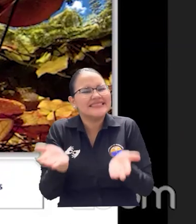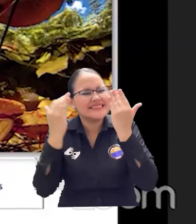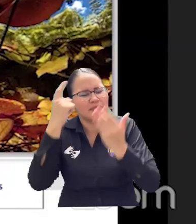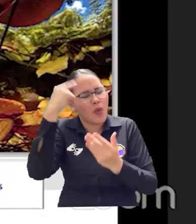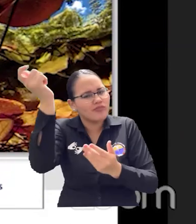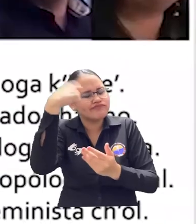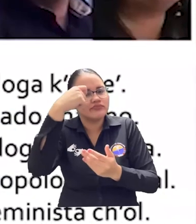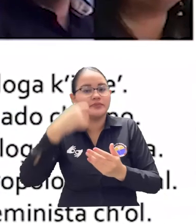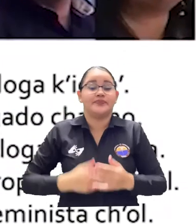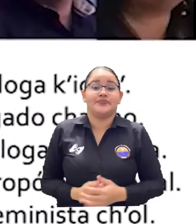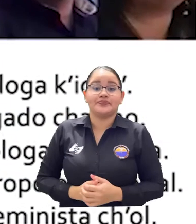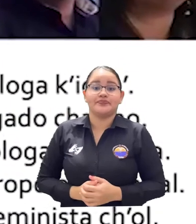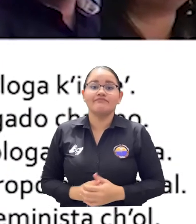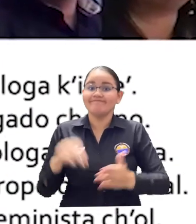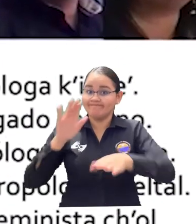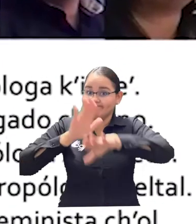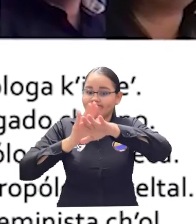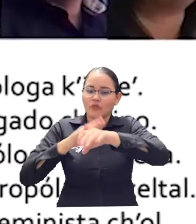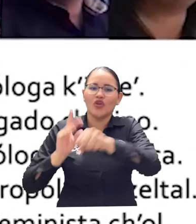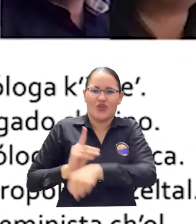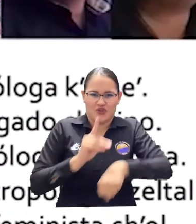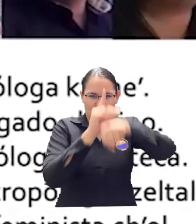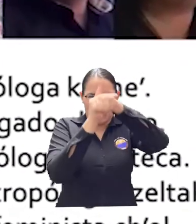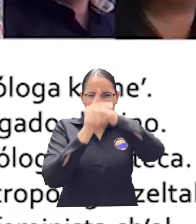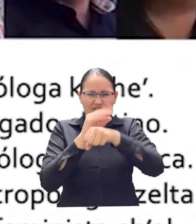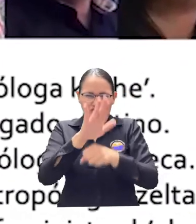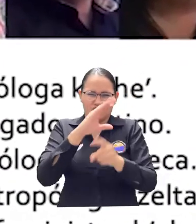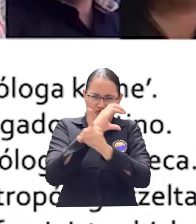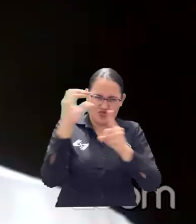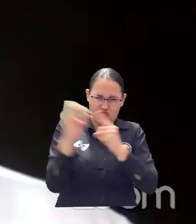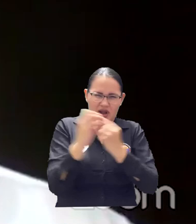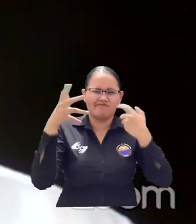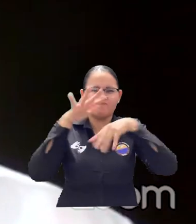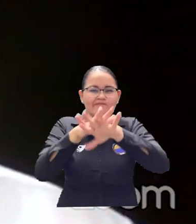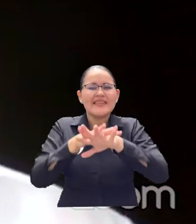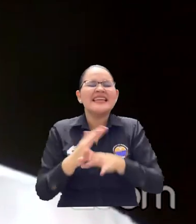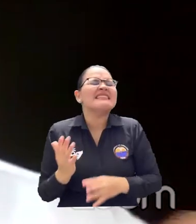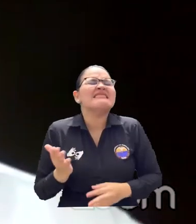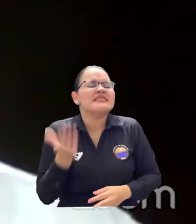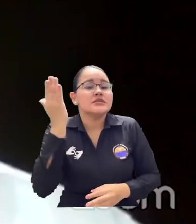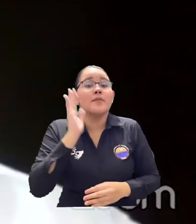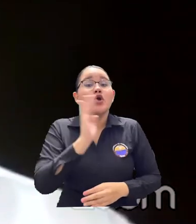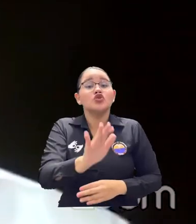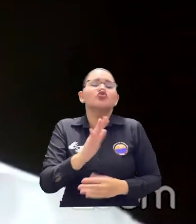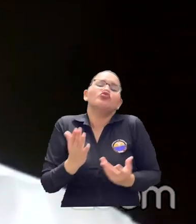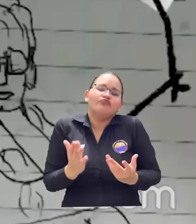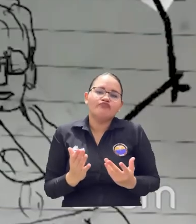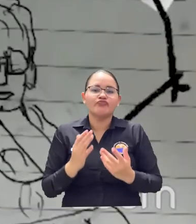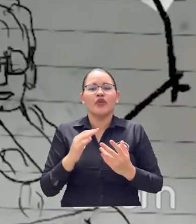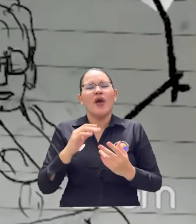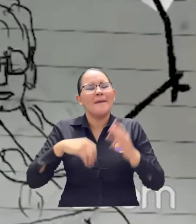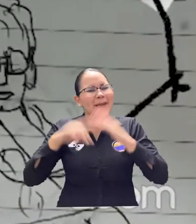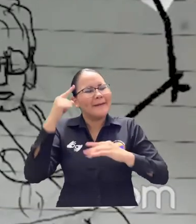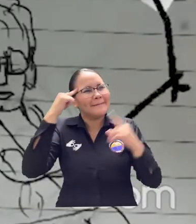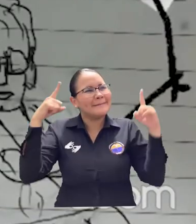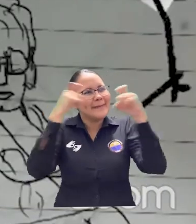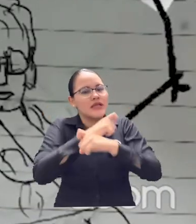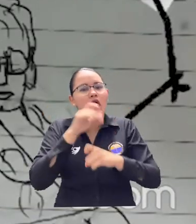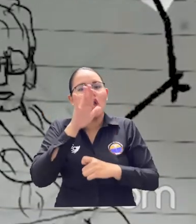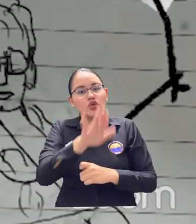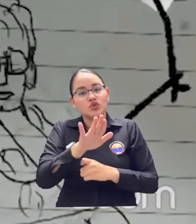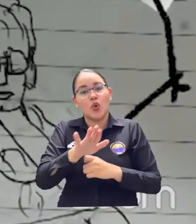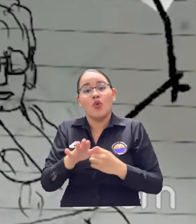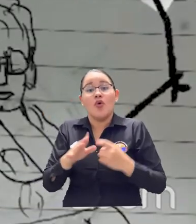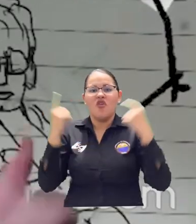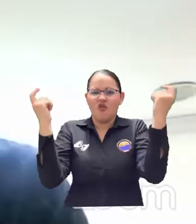práctica contemporánea. Recordemos que el doctorado en Educación, Interculturalidad y Territorio surge como una iniciativa en el marco del proceso de reconfiguración